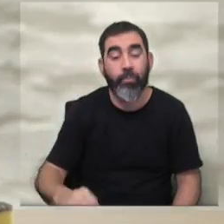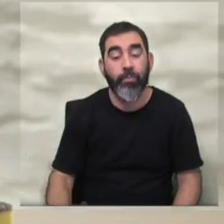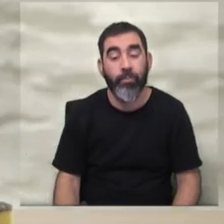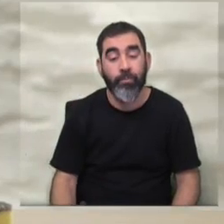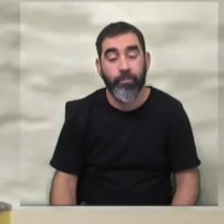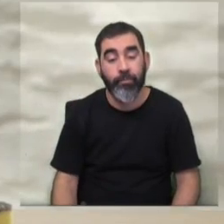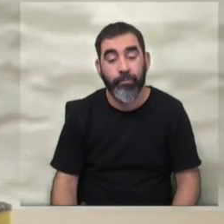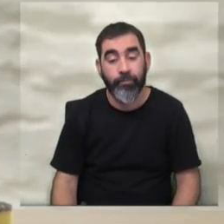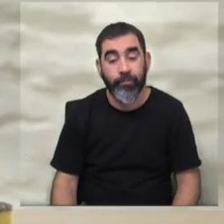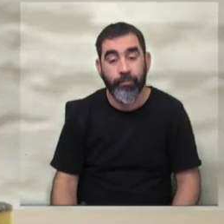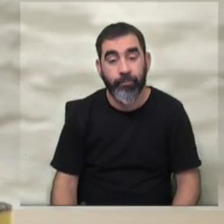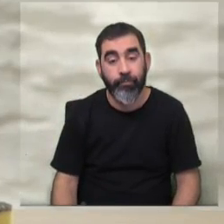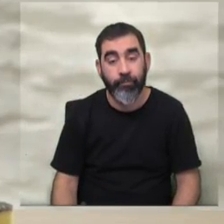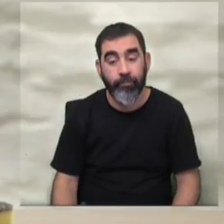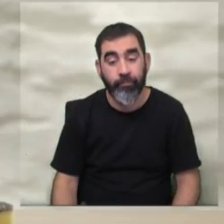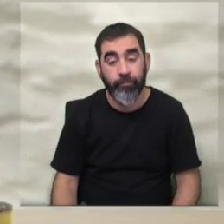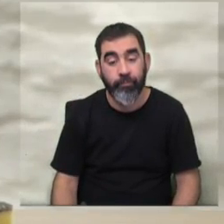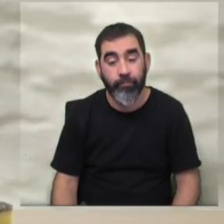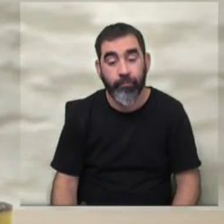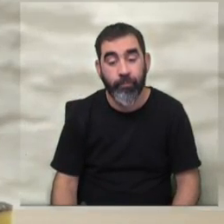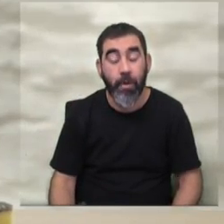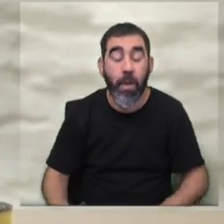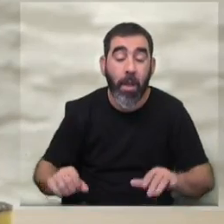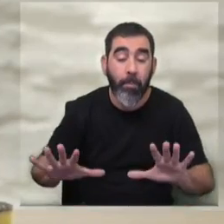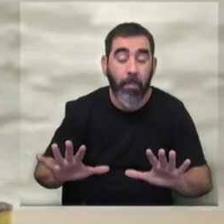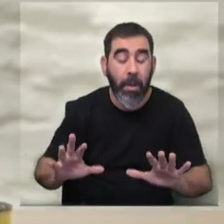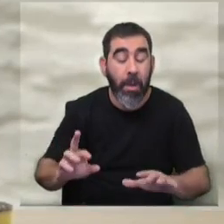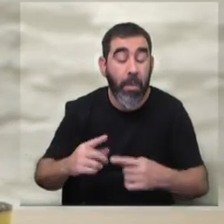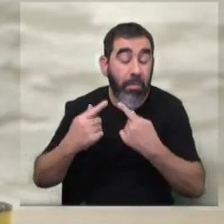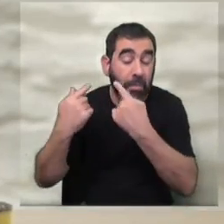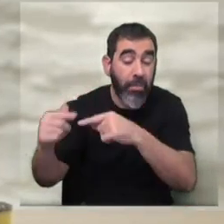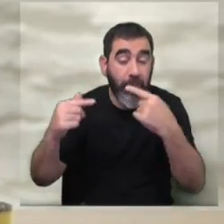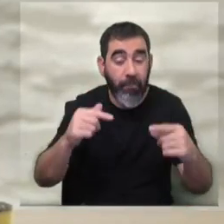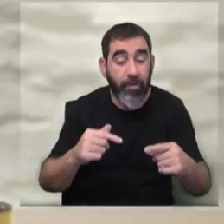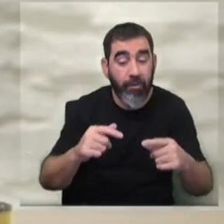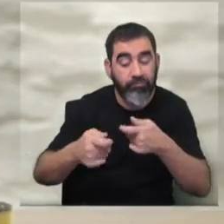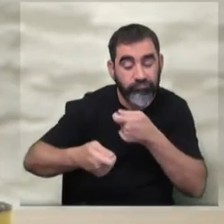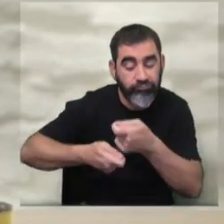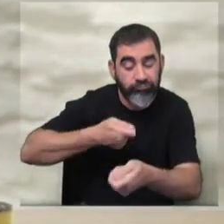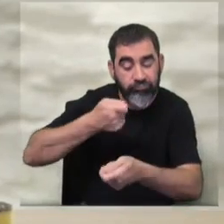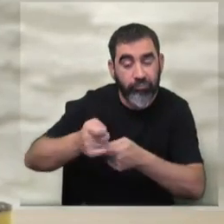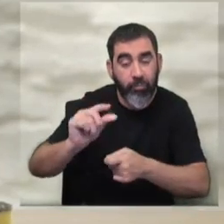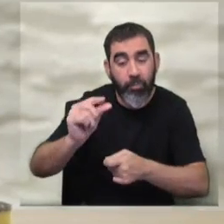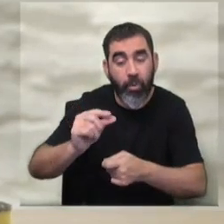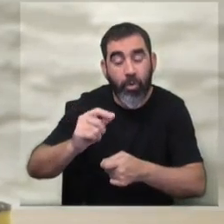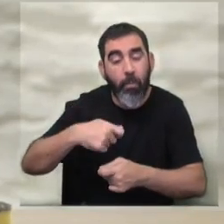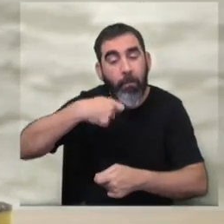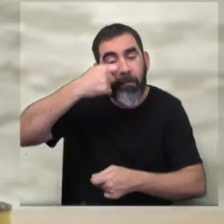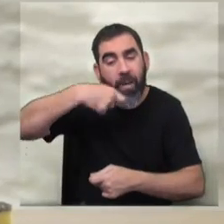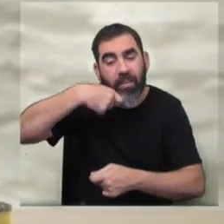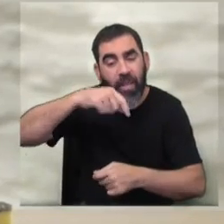Y tal vez lo que a ustedes les parezca diferente es que le pongo un poco de pasta de